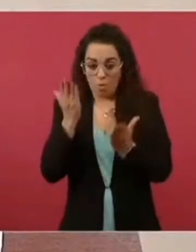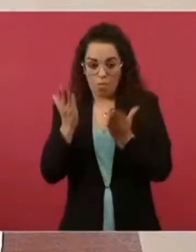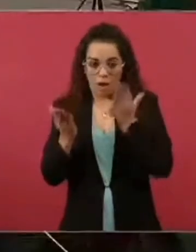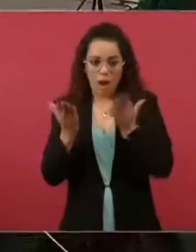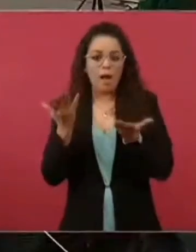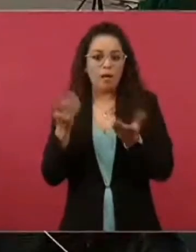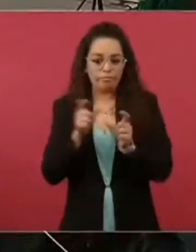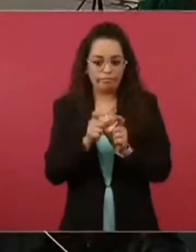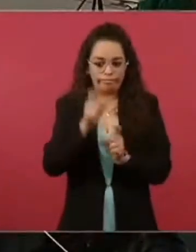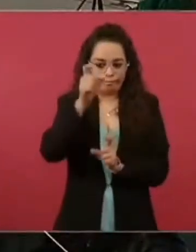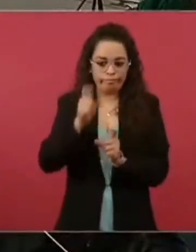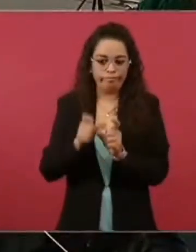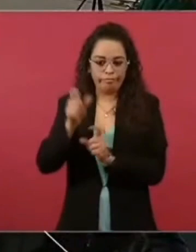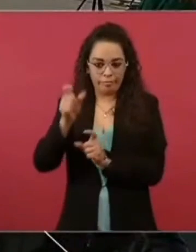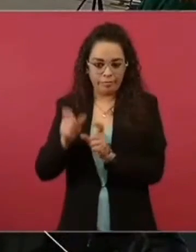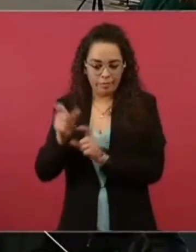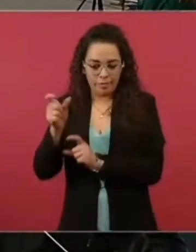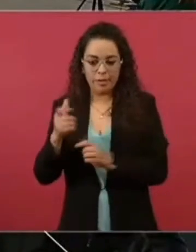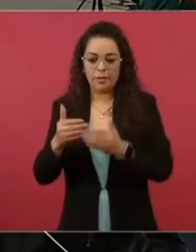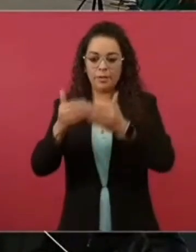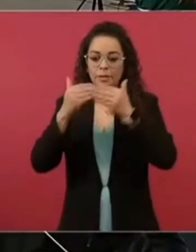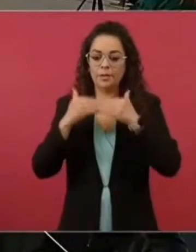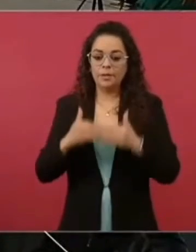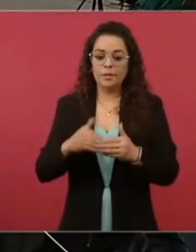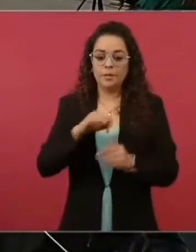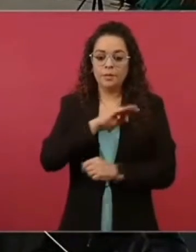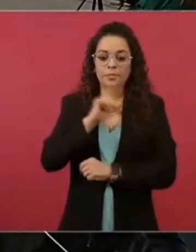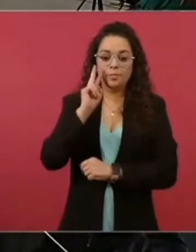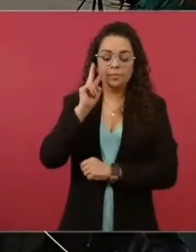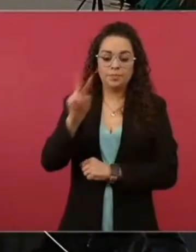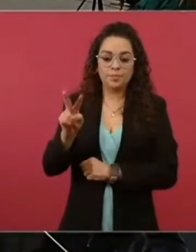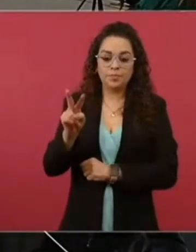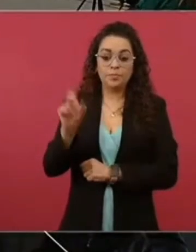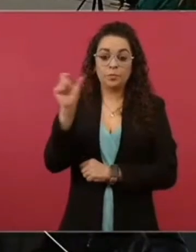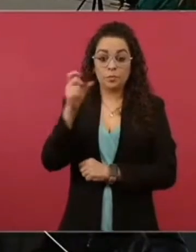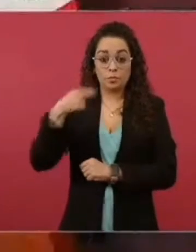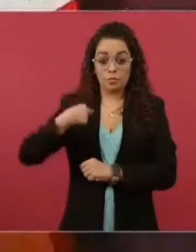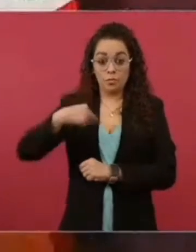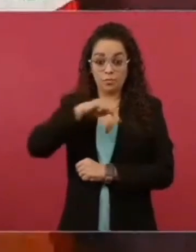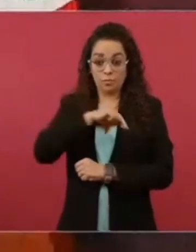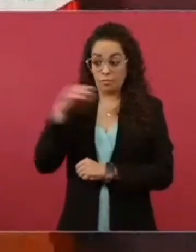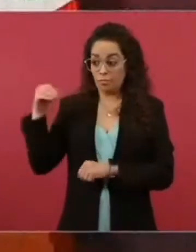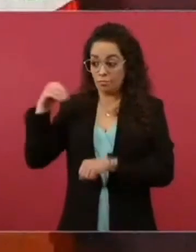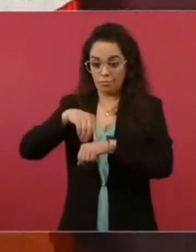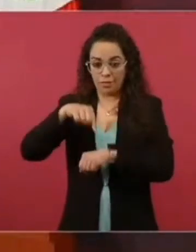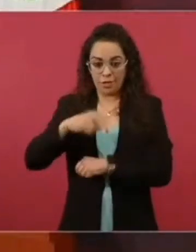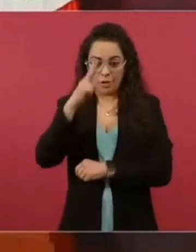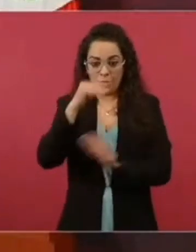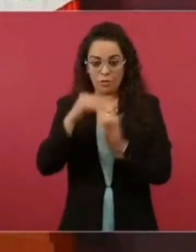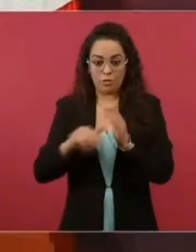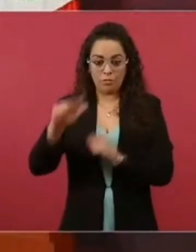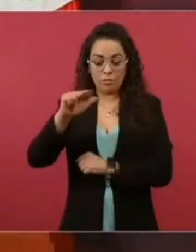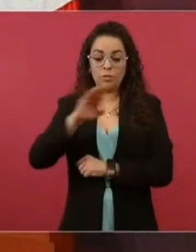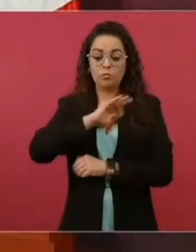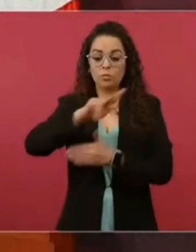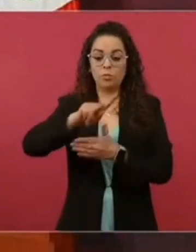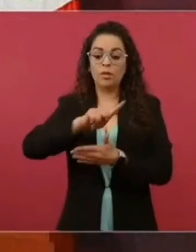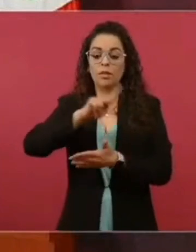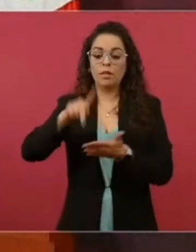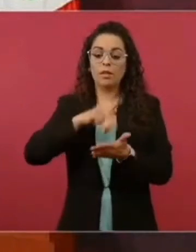En el caso del frijol, alcanzaba cuando llegamos para 3 kilos 100